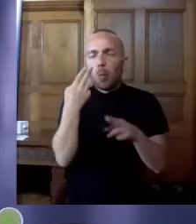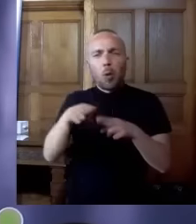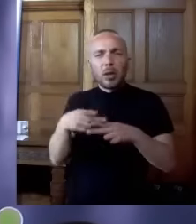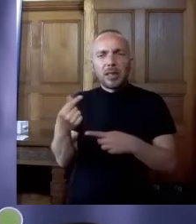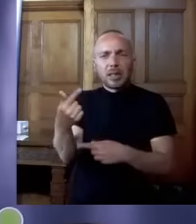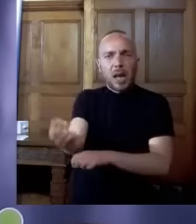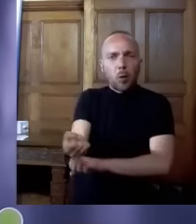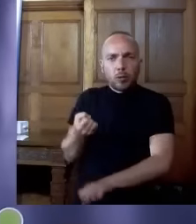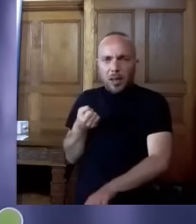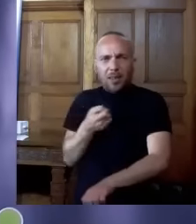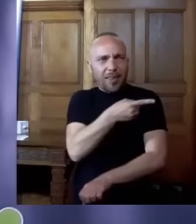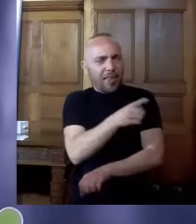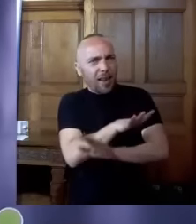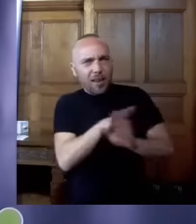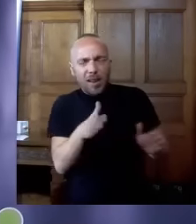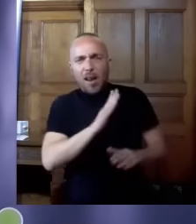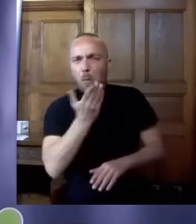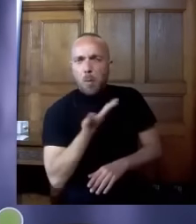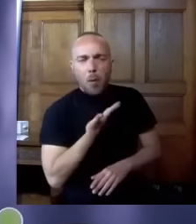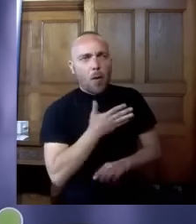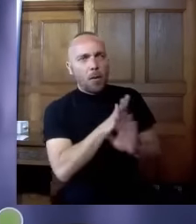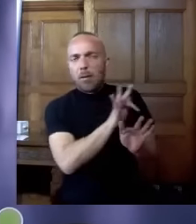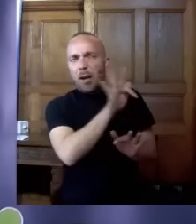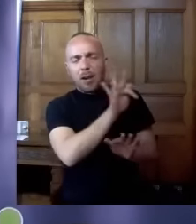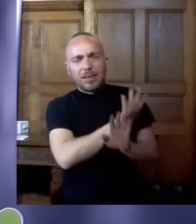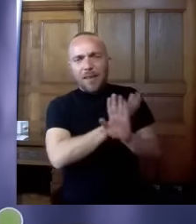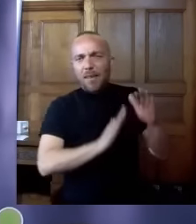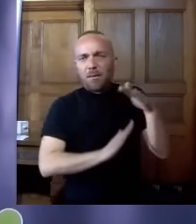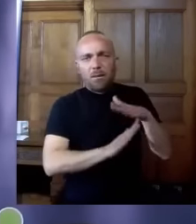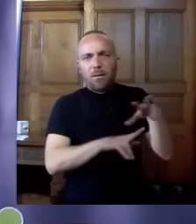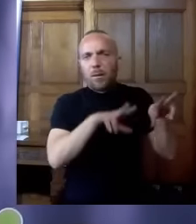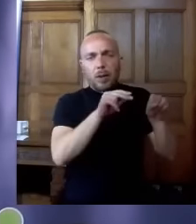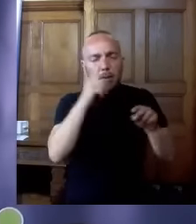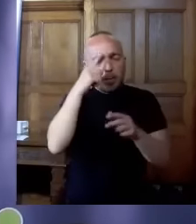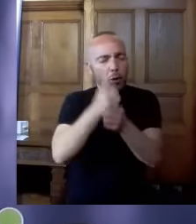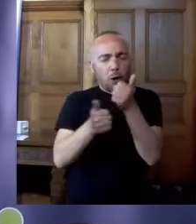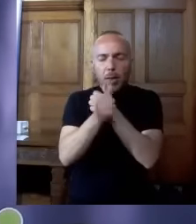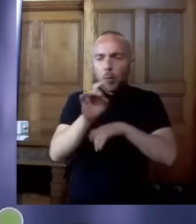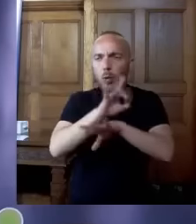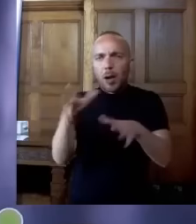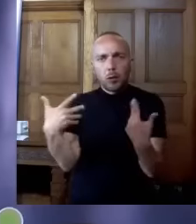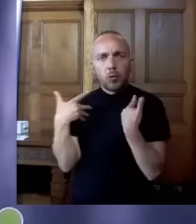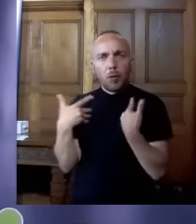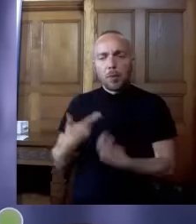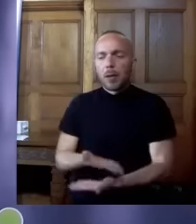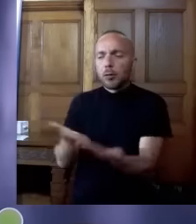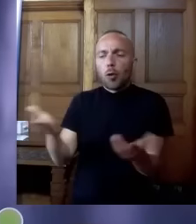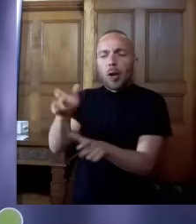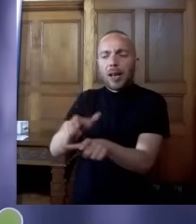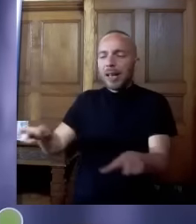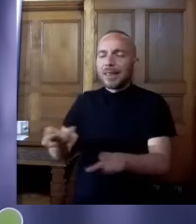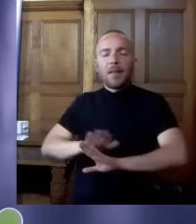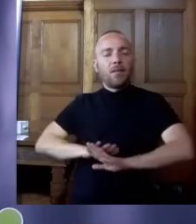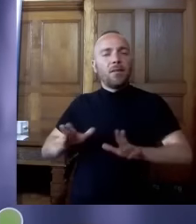daño hicieron la prioridad la teníamos Clara era acabar con el sufrimiento de las clases populares y